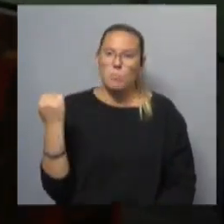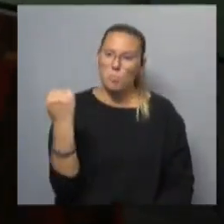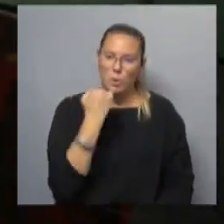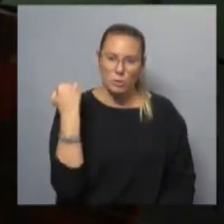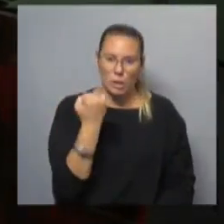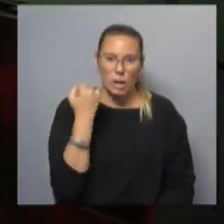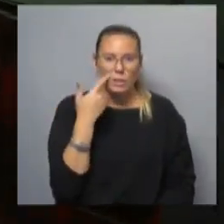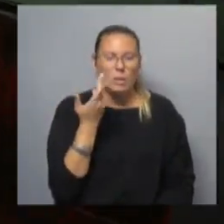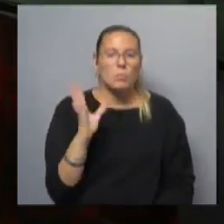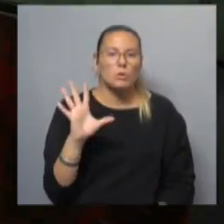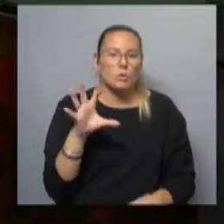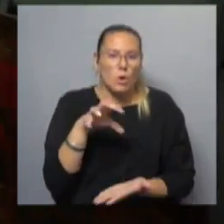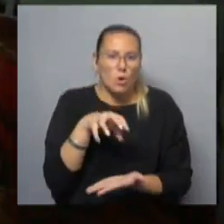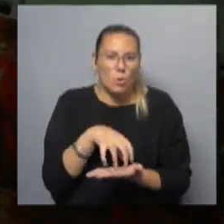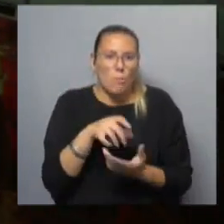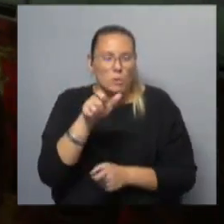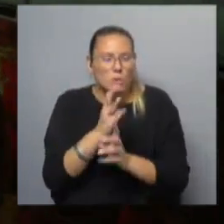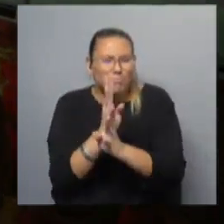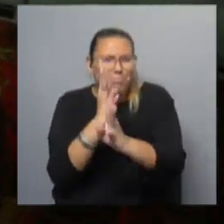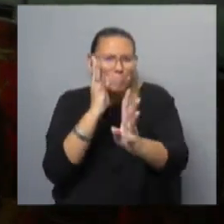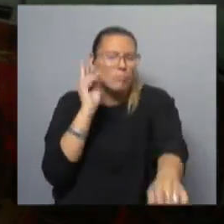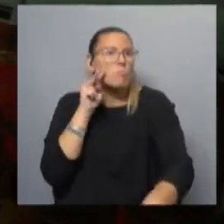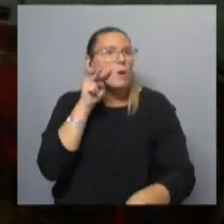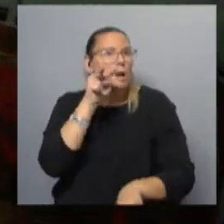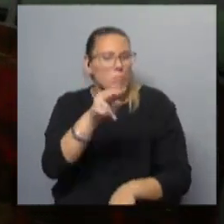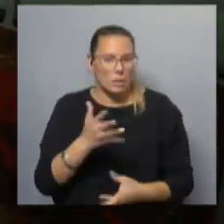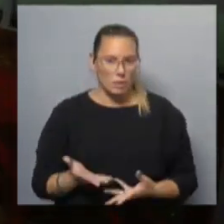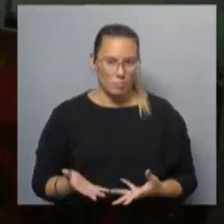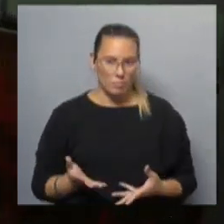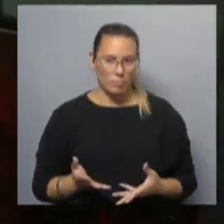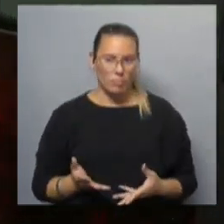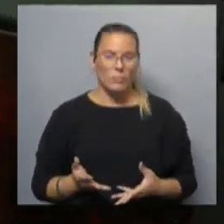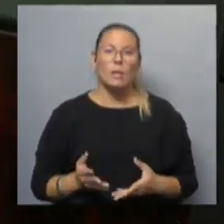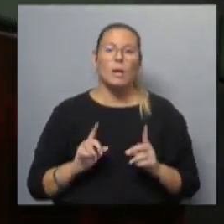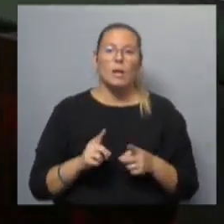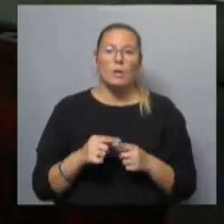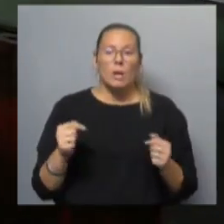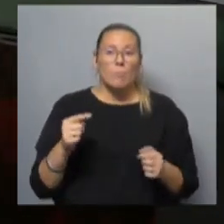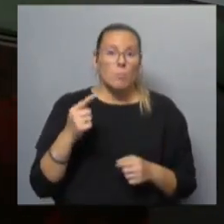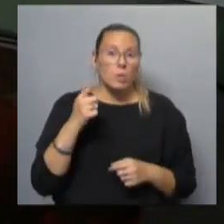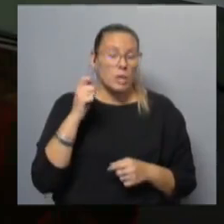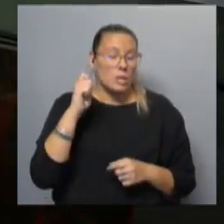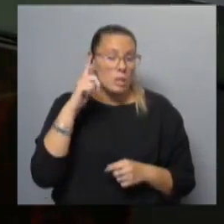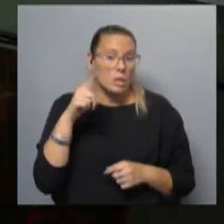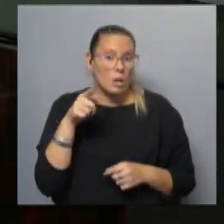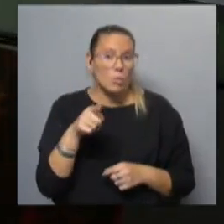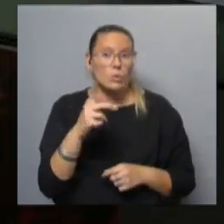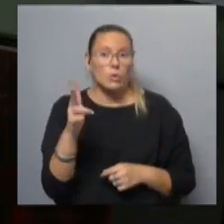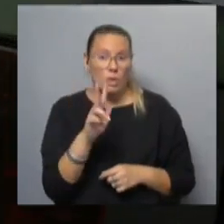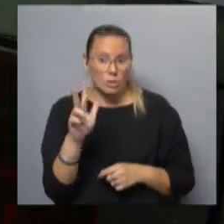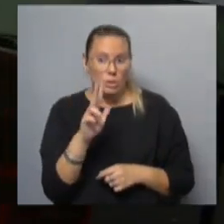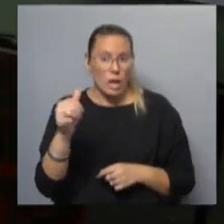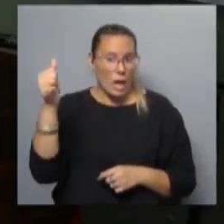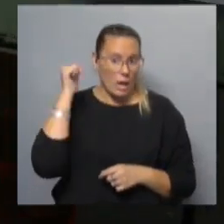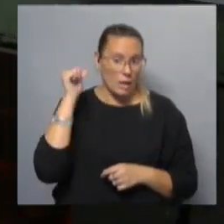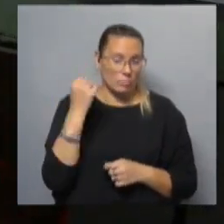se exhibió en el Cabildo y la gente hacía cola para mirarlo, así era una cosa impresionante. Y utilizó un recurso muy inteligente. Hay uno de los 33 está de